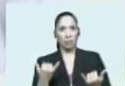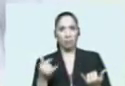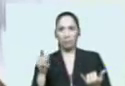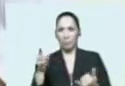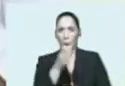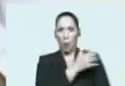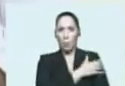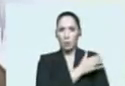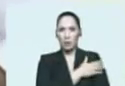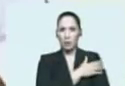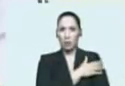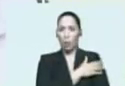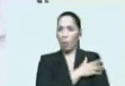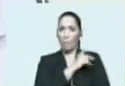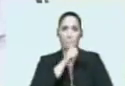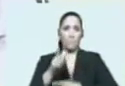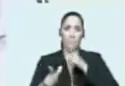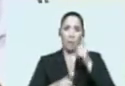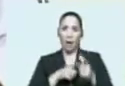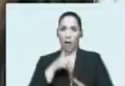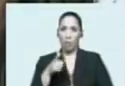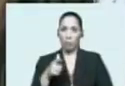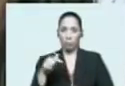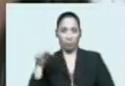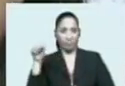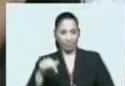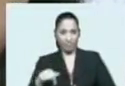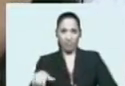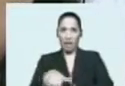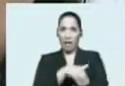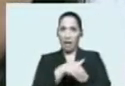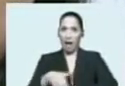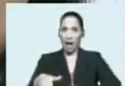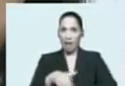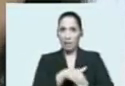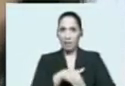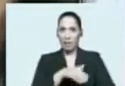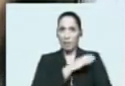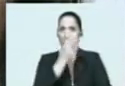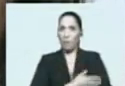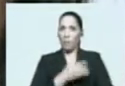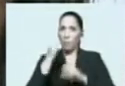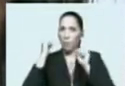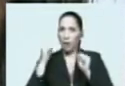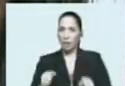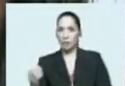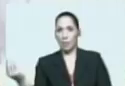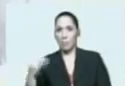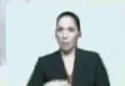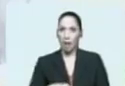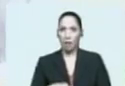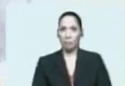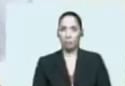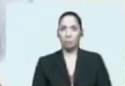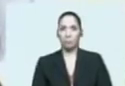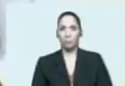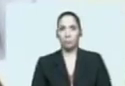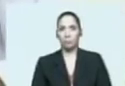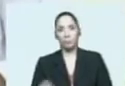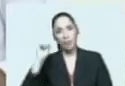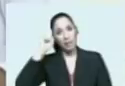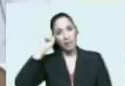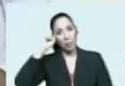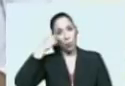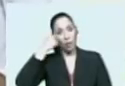y esta calle solamente nos da más fuerza nos recuerda que no vamos a